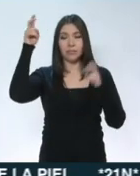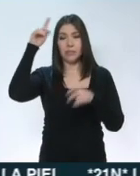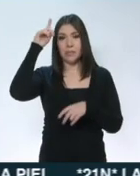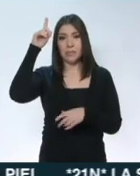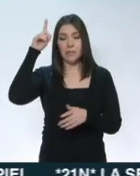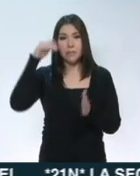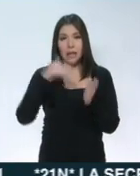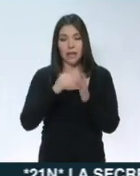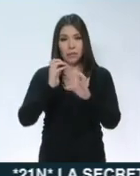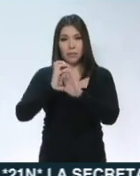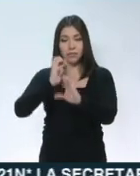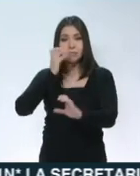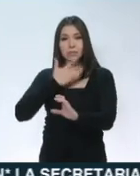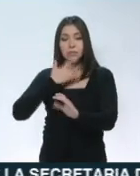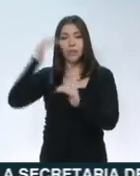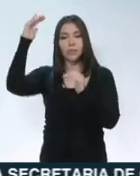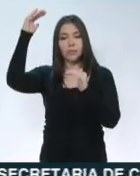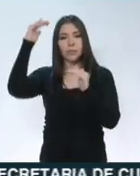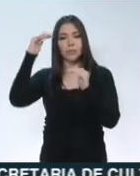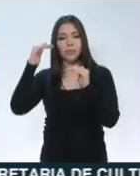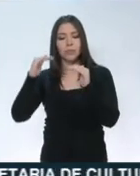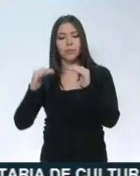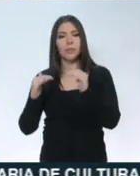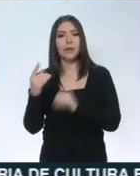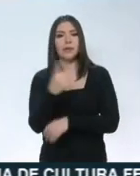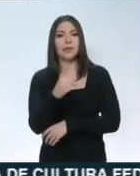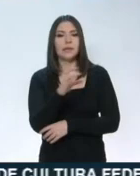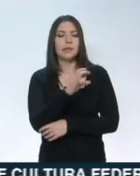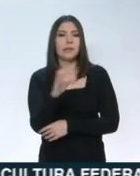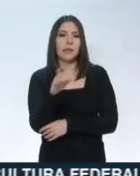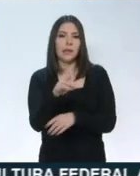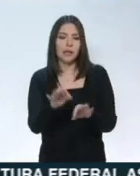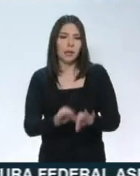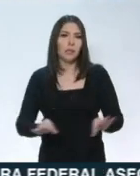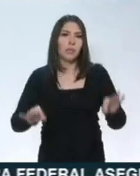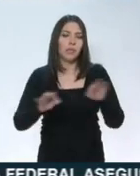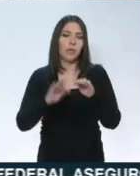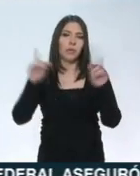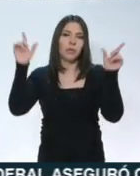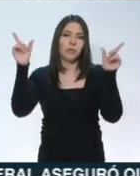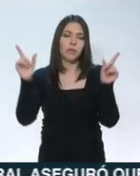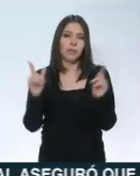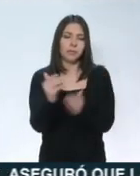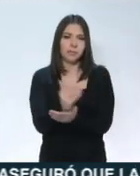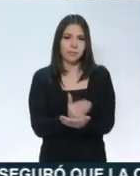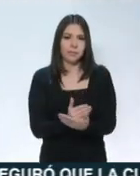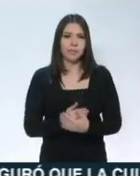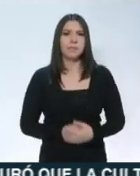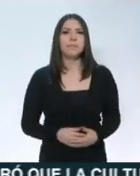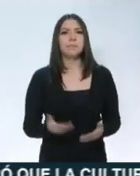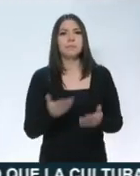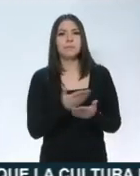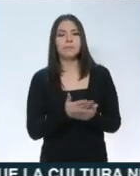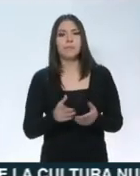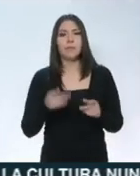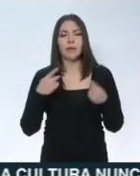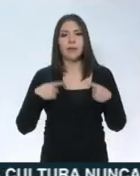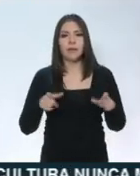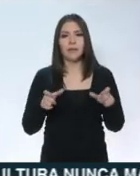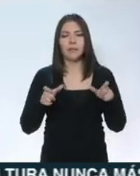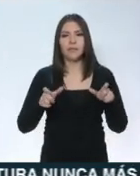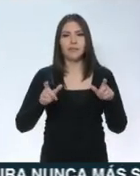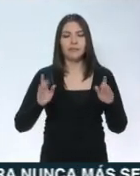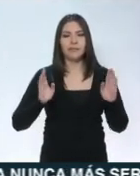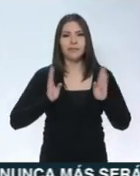fue muy significativa la disminución. Informó que 900 elementos del ejército comenzaron el resguardo de